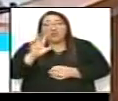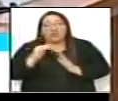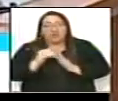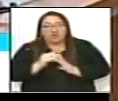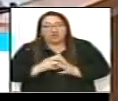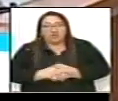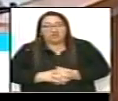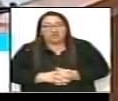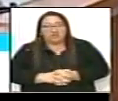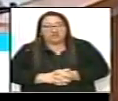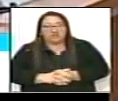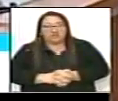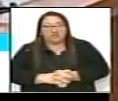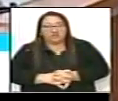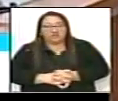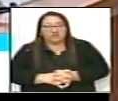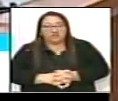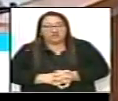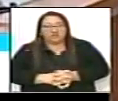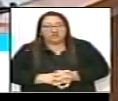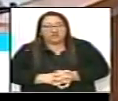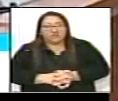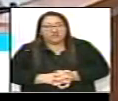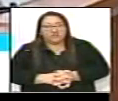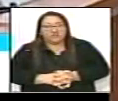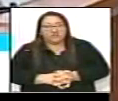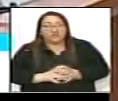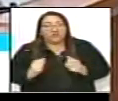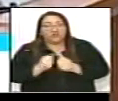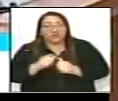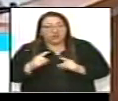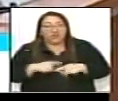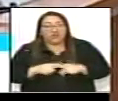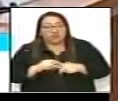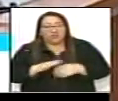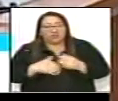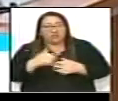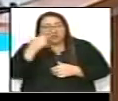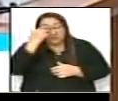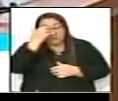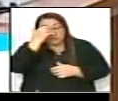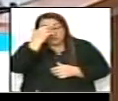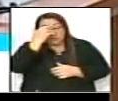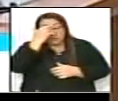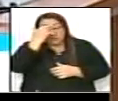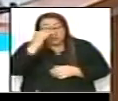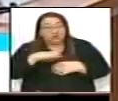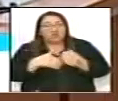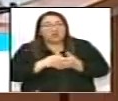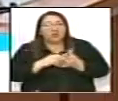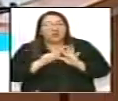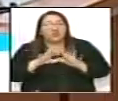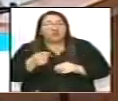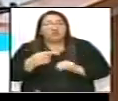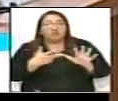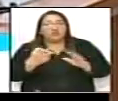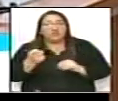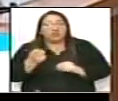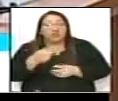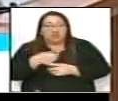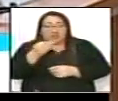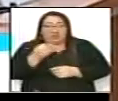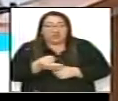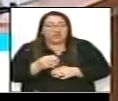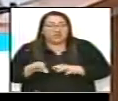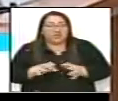2 millones de dólares. Entonces, ese monto se encuentra pendiente. Y los 10.800